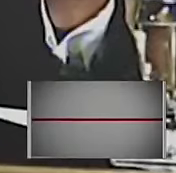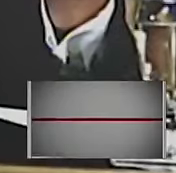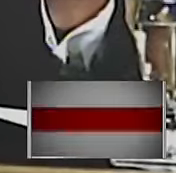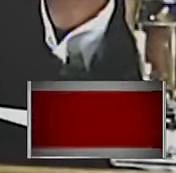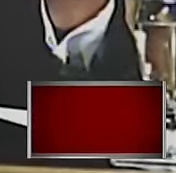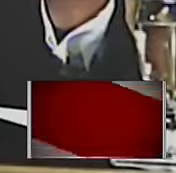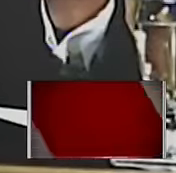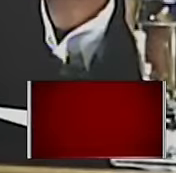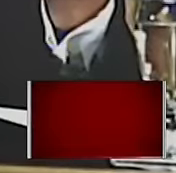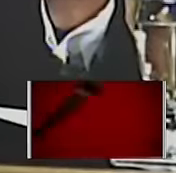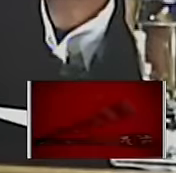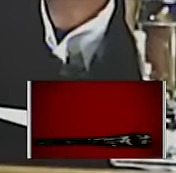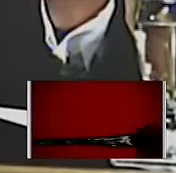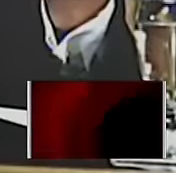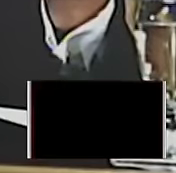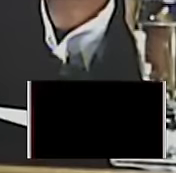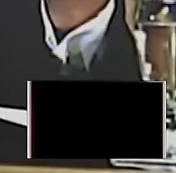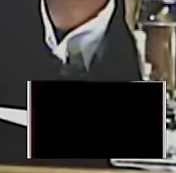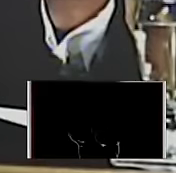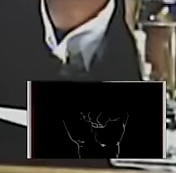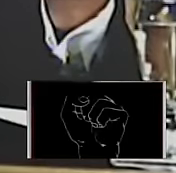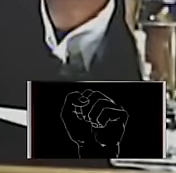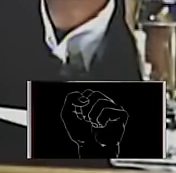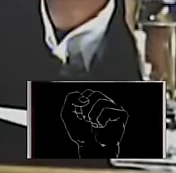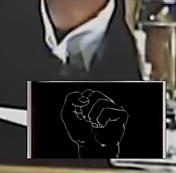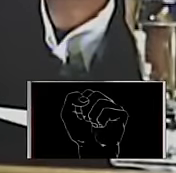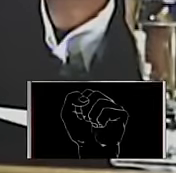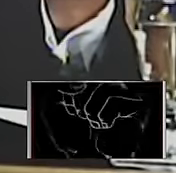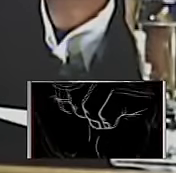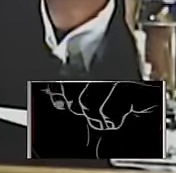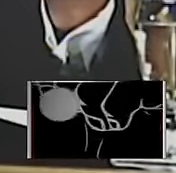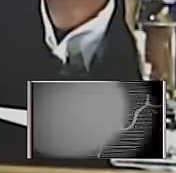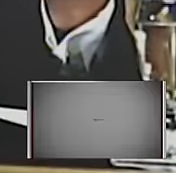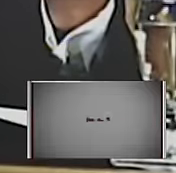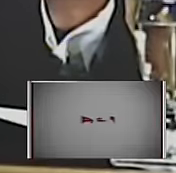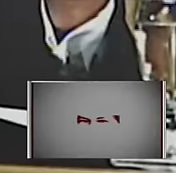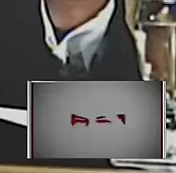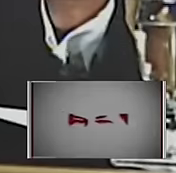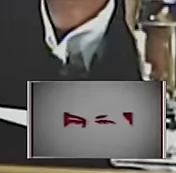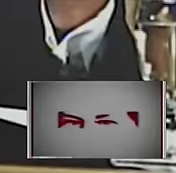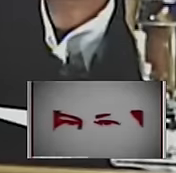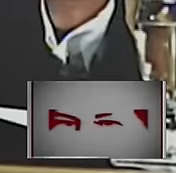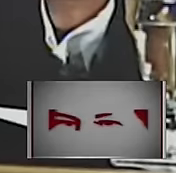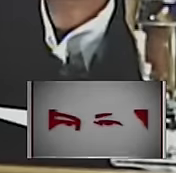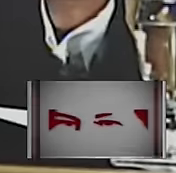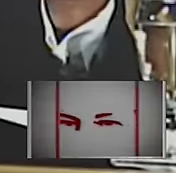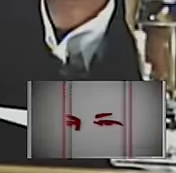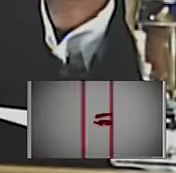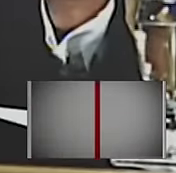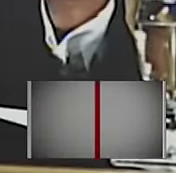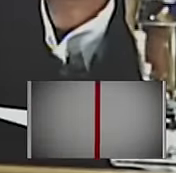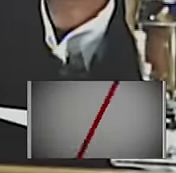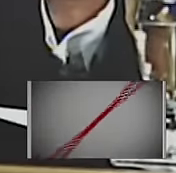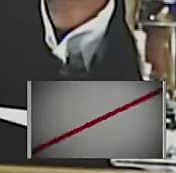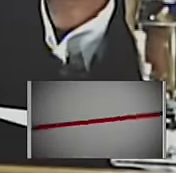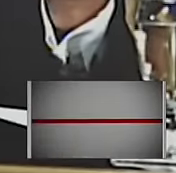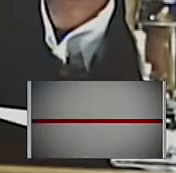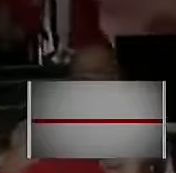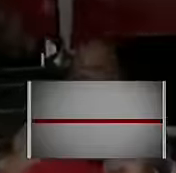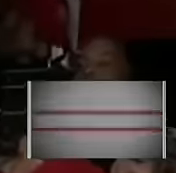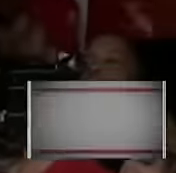Movimiento Político Somos Venezuela, presente. Movimiento Político Revolucionario Tupamaro presente.